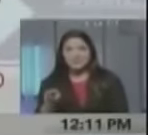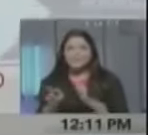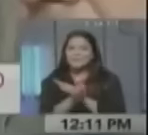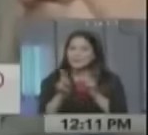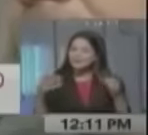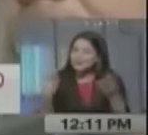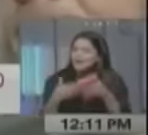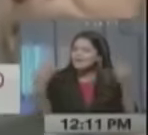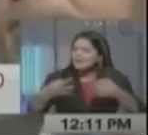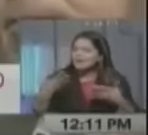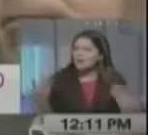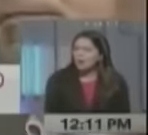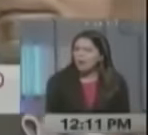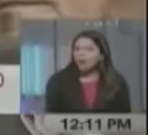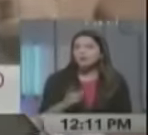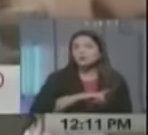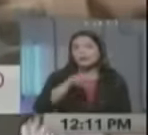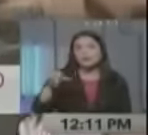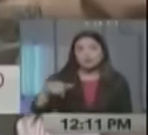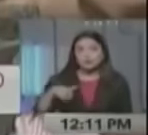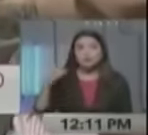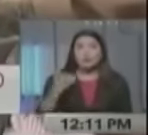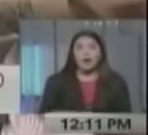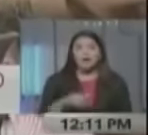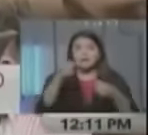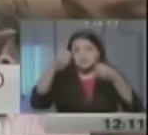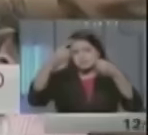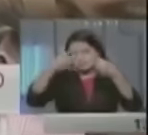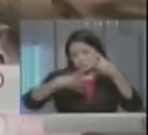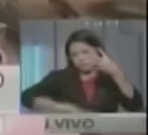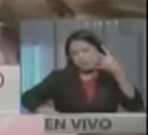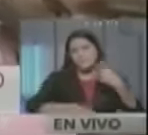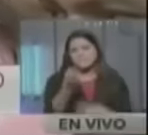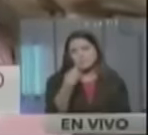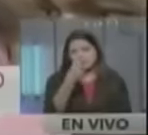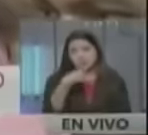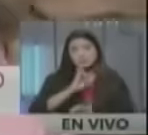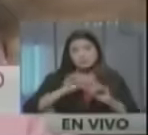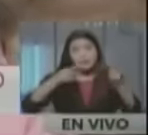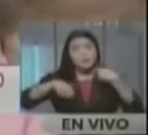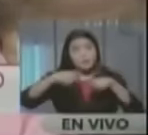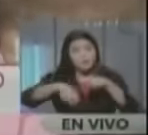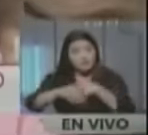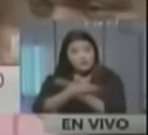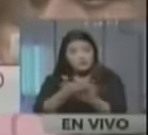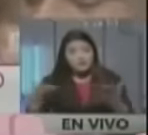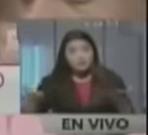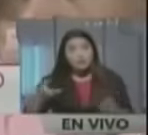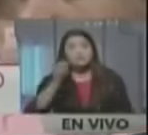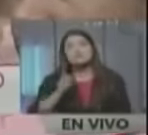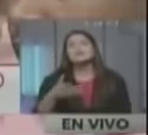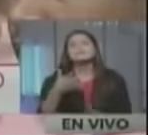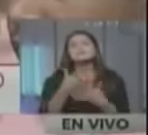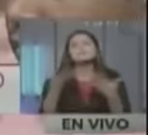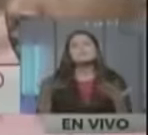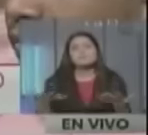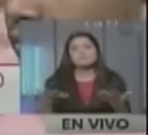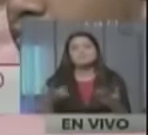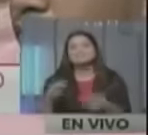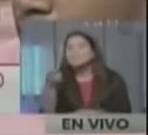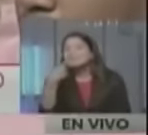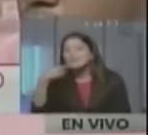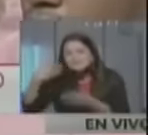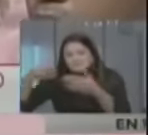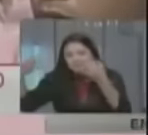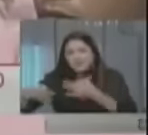realidad es que nosotros tenemos una cantidad de medicamentos que hemos ido distribuyendo que tiene que ver con el principio activo